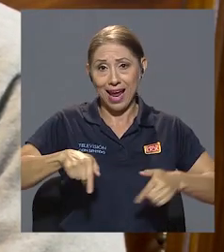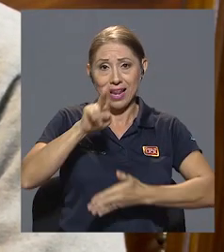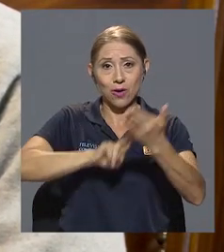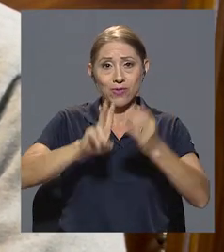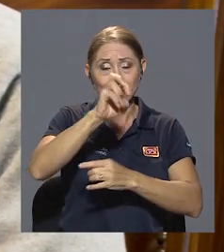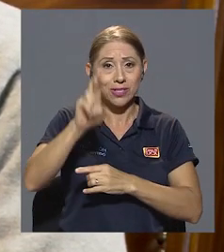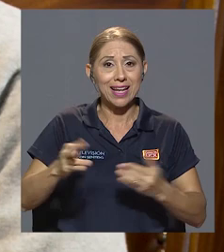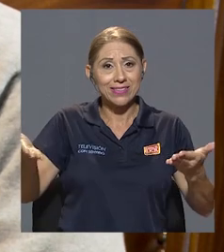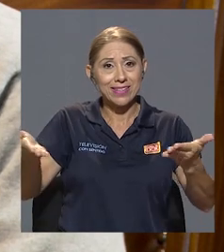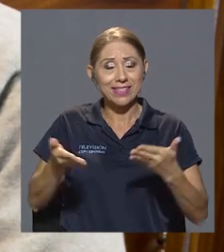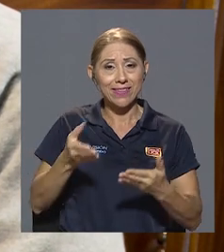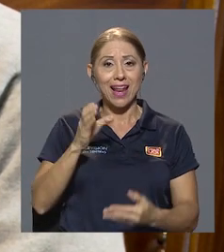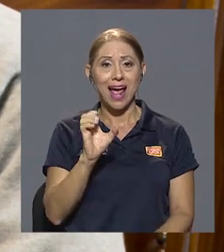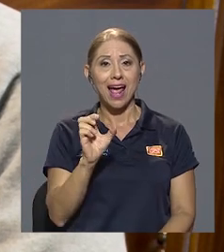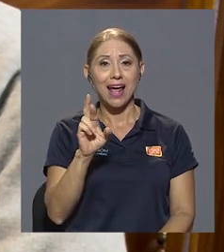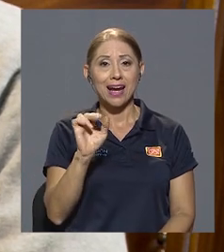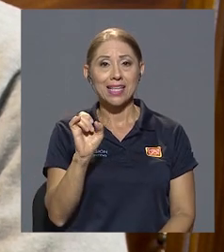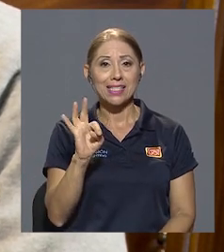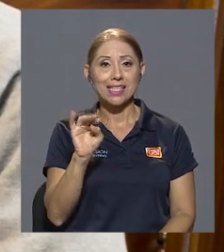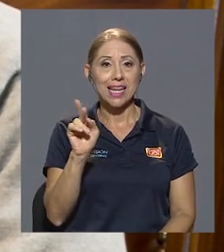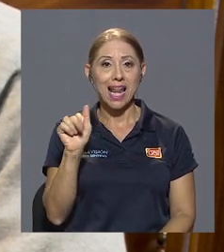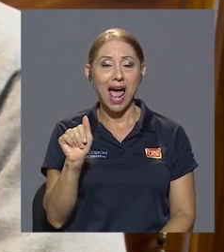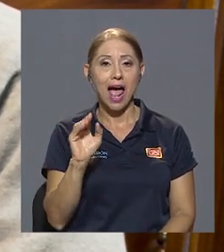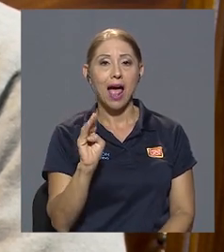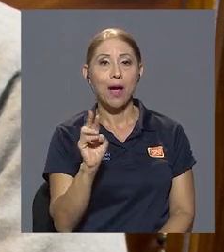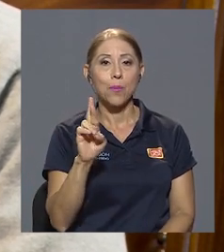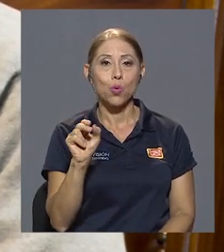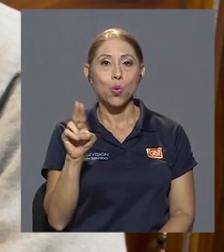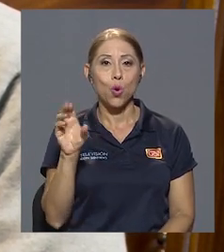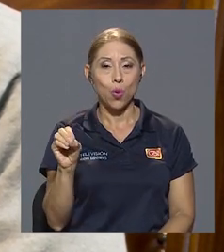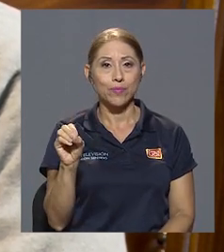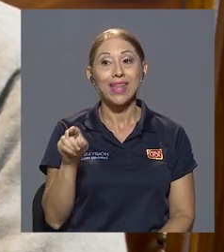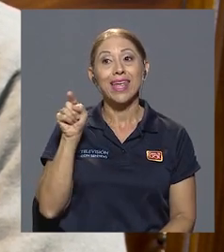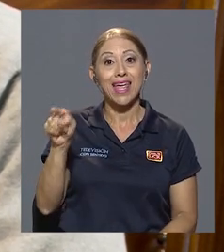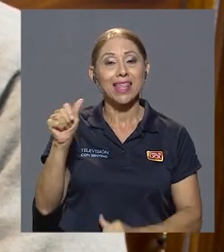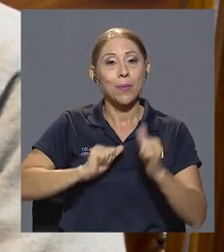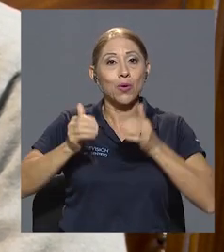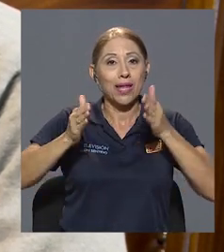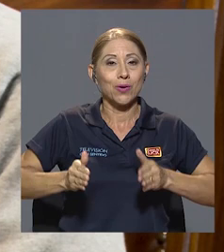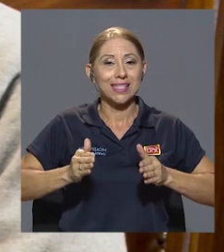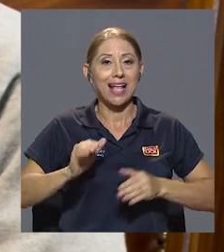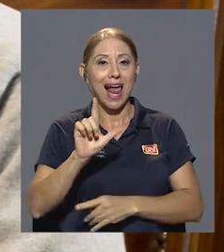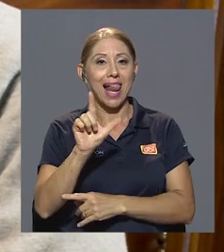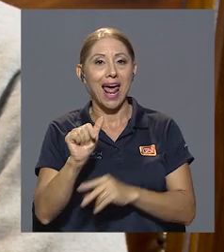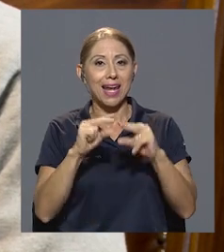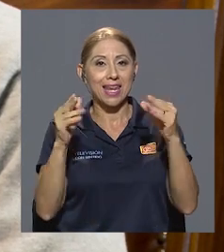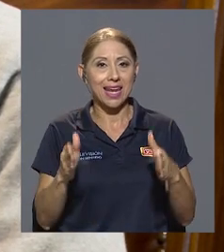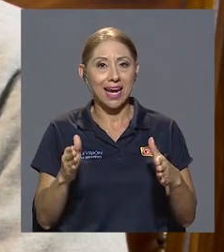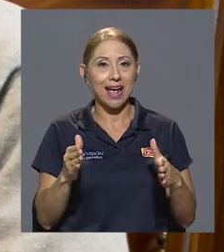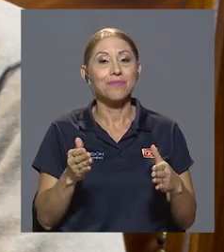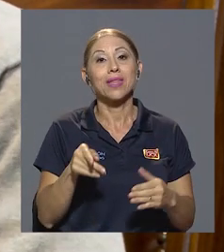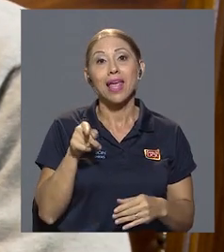universidad de costa rica a christina bruno quien protagoniza la obra la nica